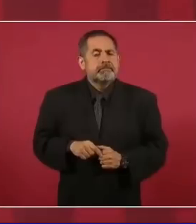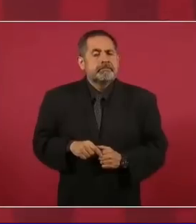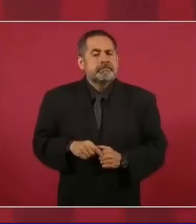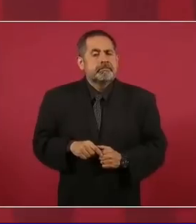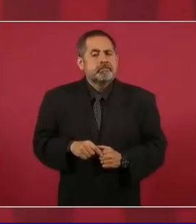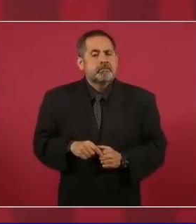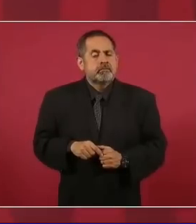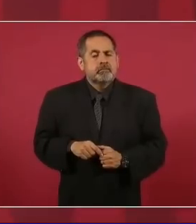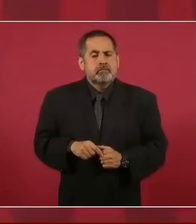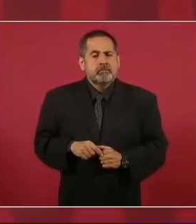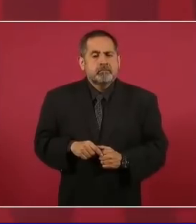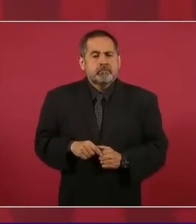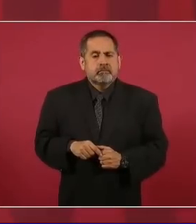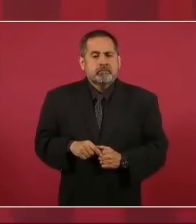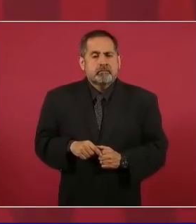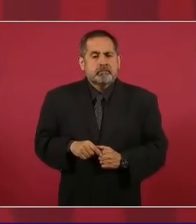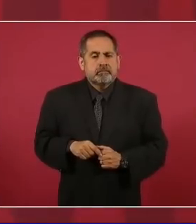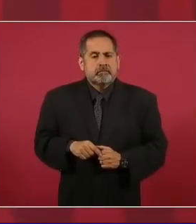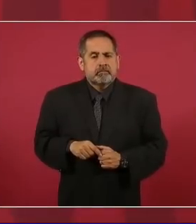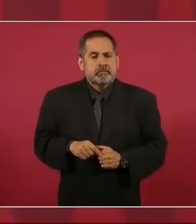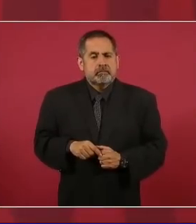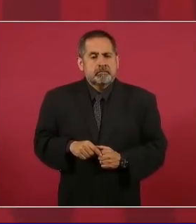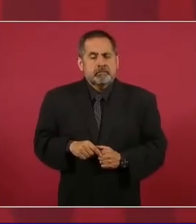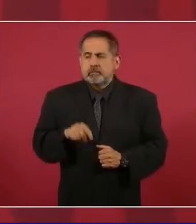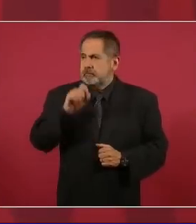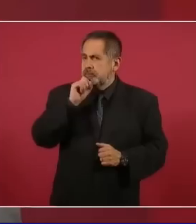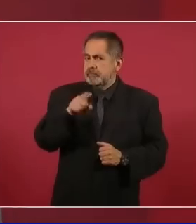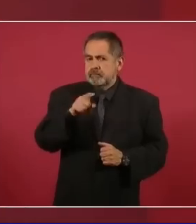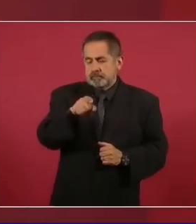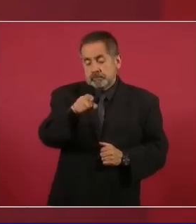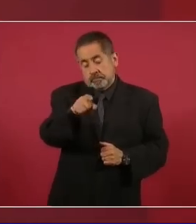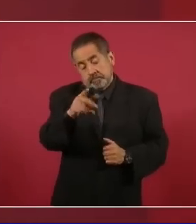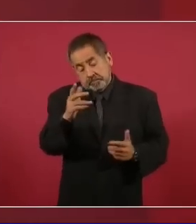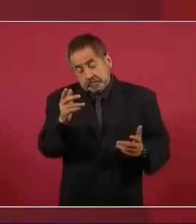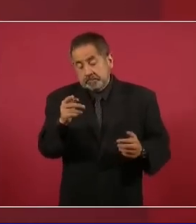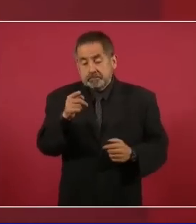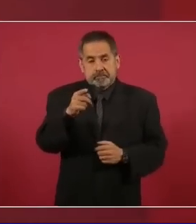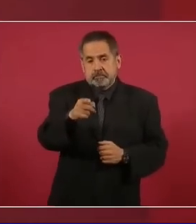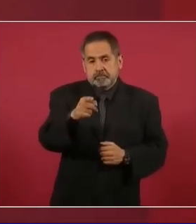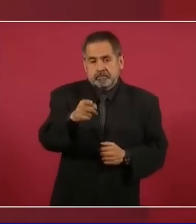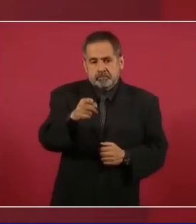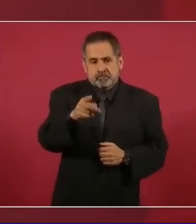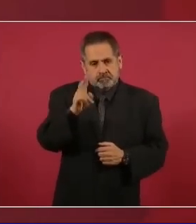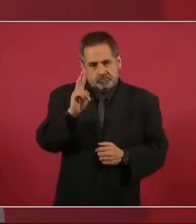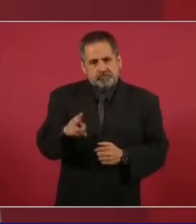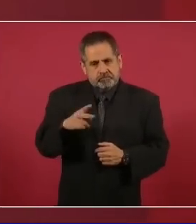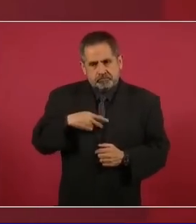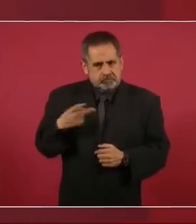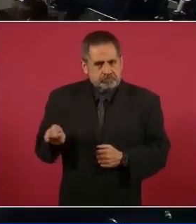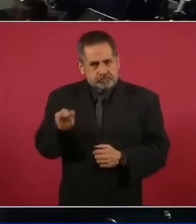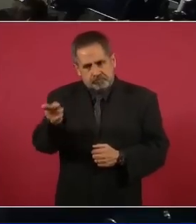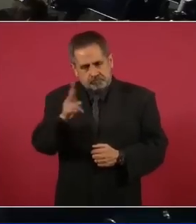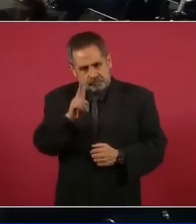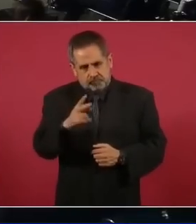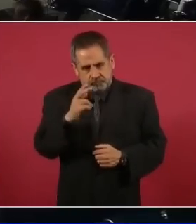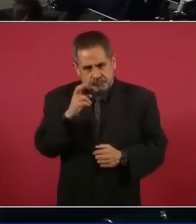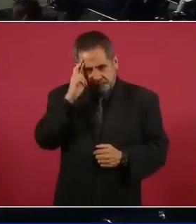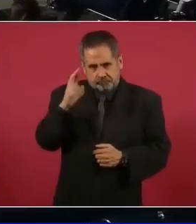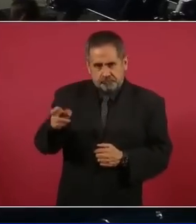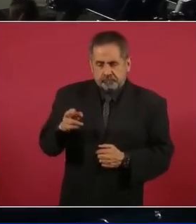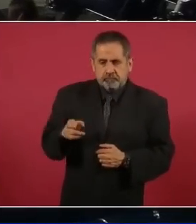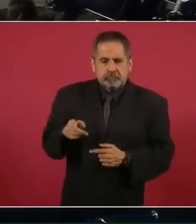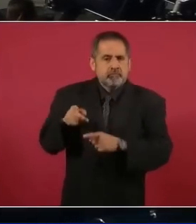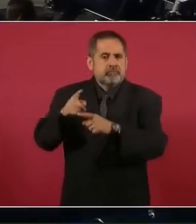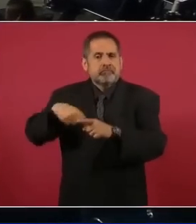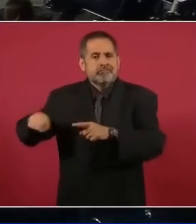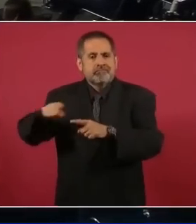no ha habido, eso es un cuestionamiento fraterno, buenos